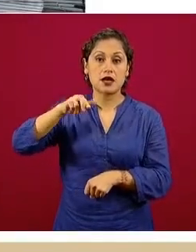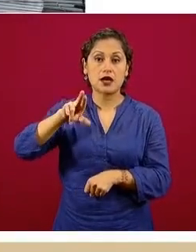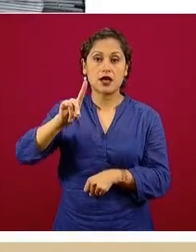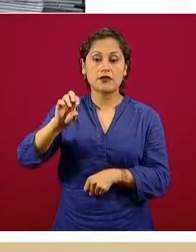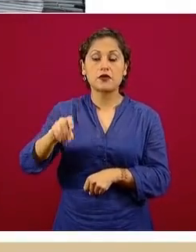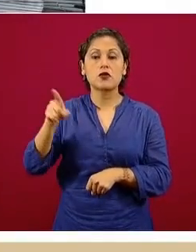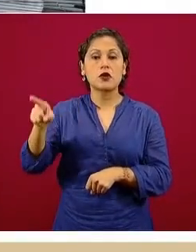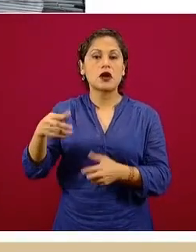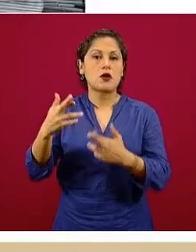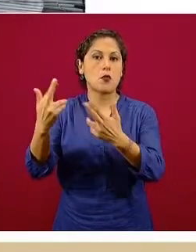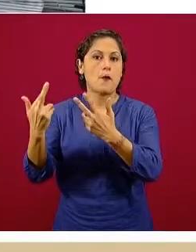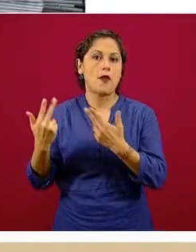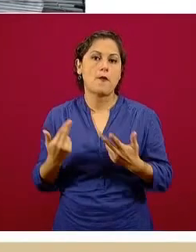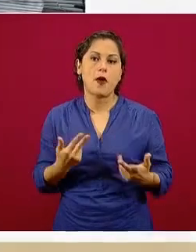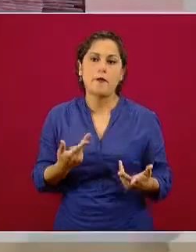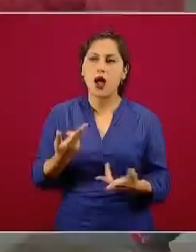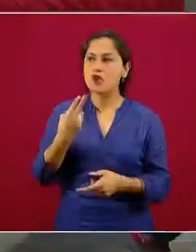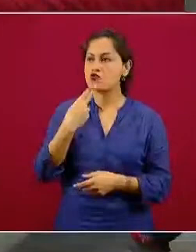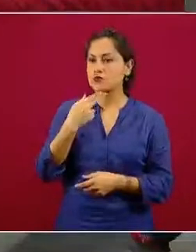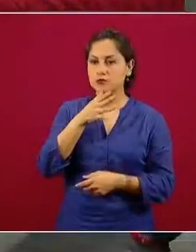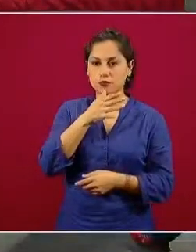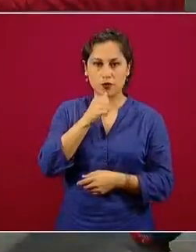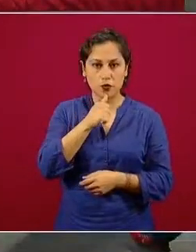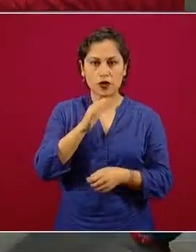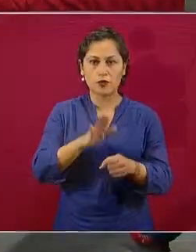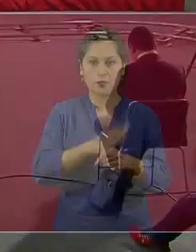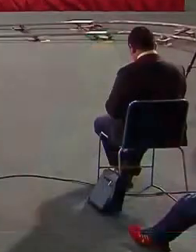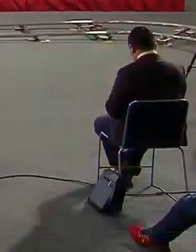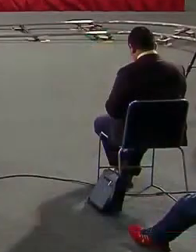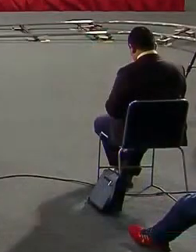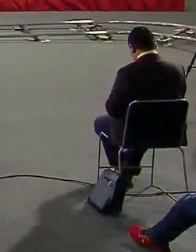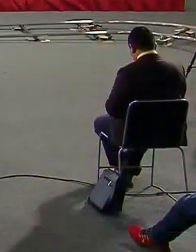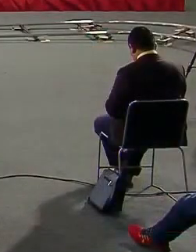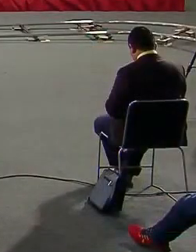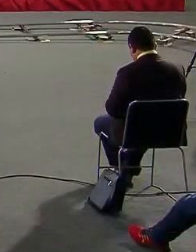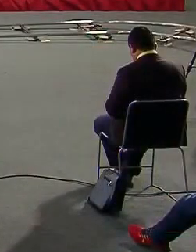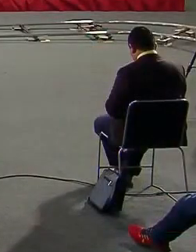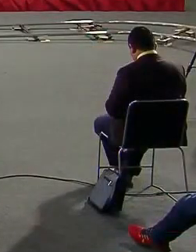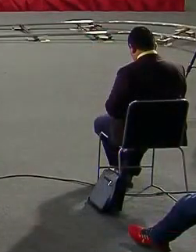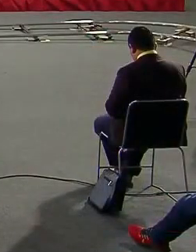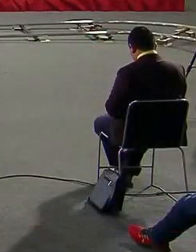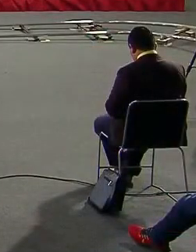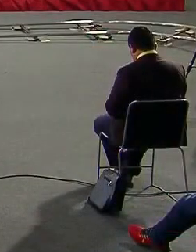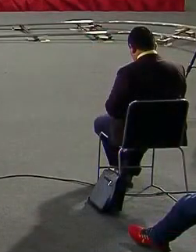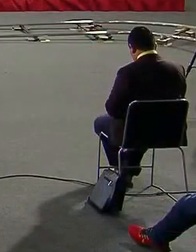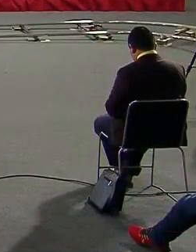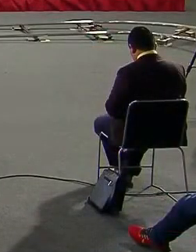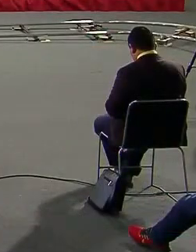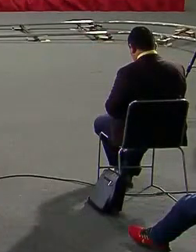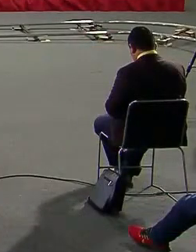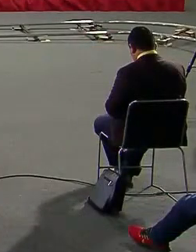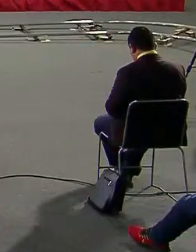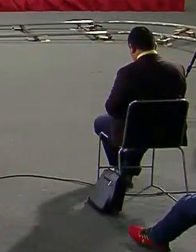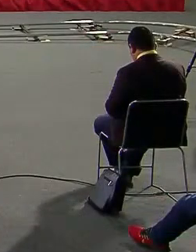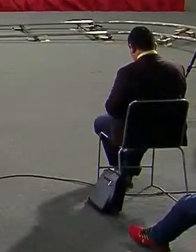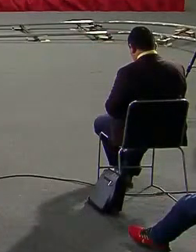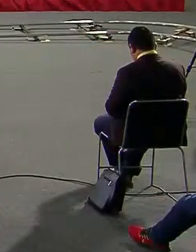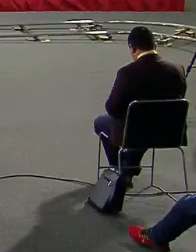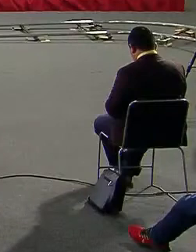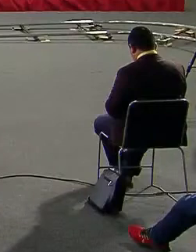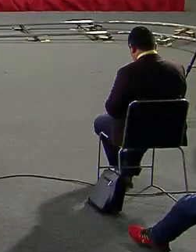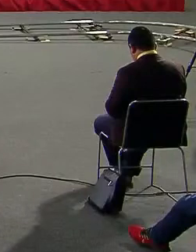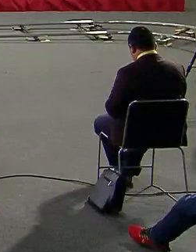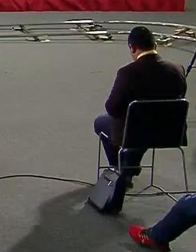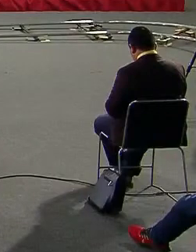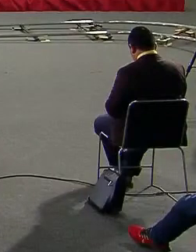inhabilitado para su uso y desde entonces estamos en un proceso de demolición a penas pero éste estuvo mucho tiempo abandonado